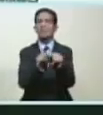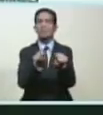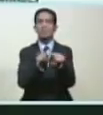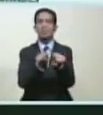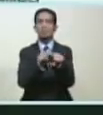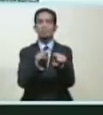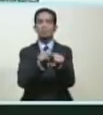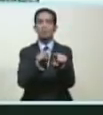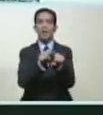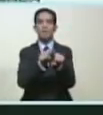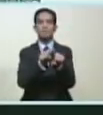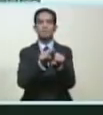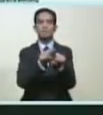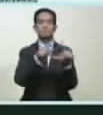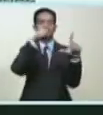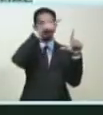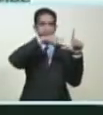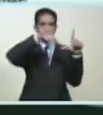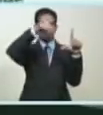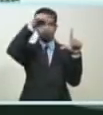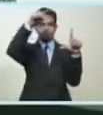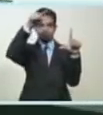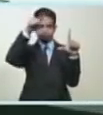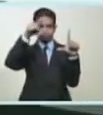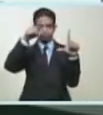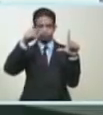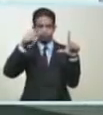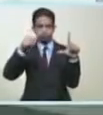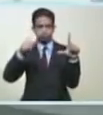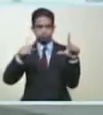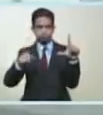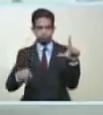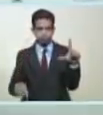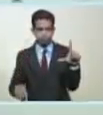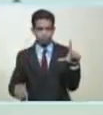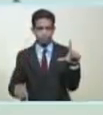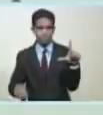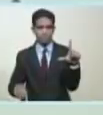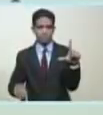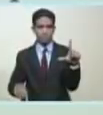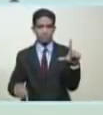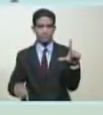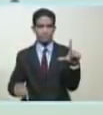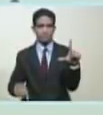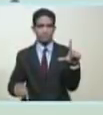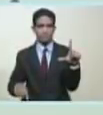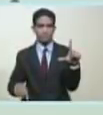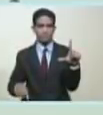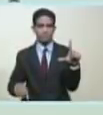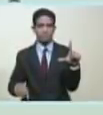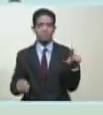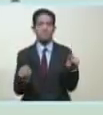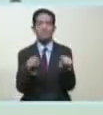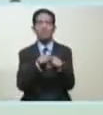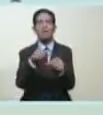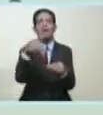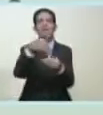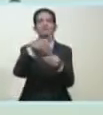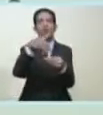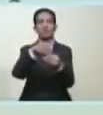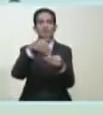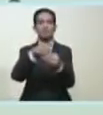haya visto en las tendencias de votación entre los electores en los centros electorales,